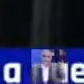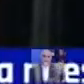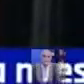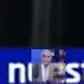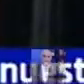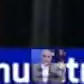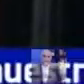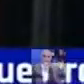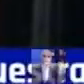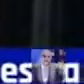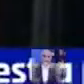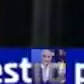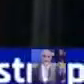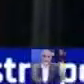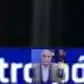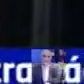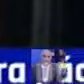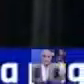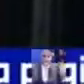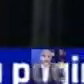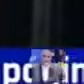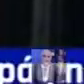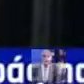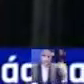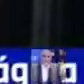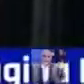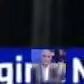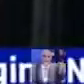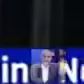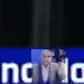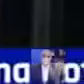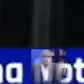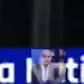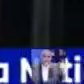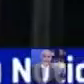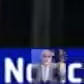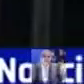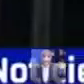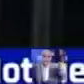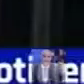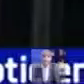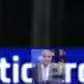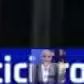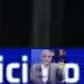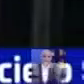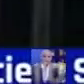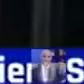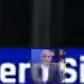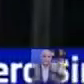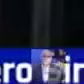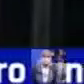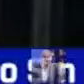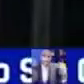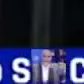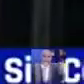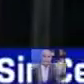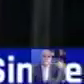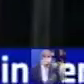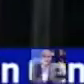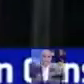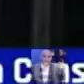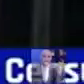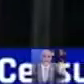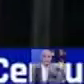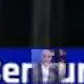personajes que antes eran aliados, entre comillas, y ahora actúan como